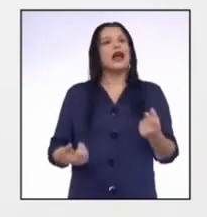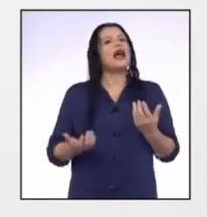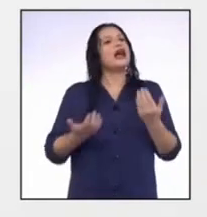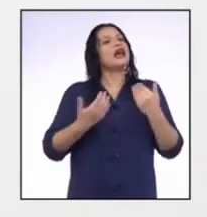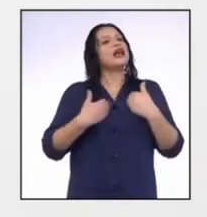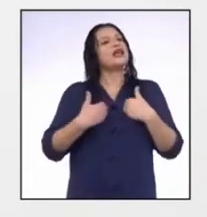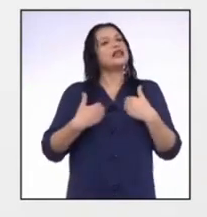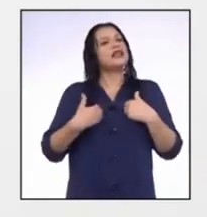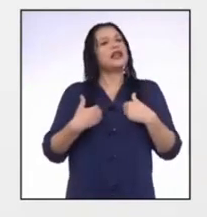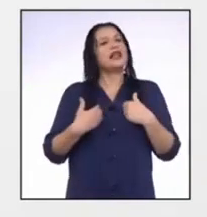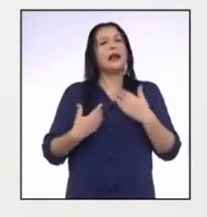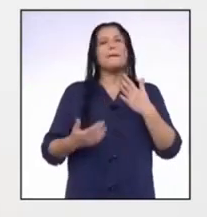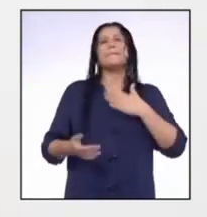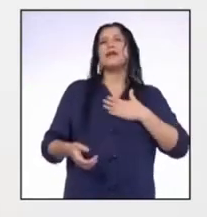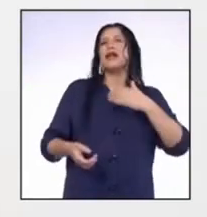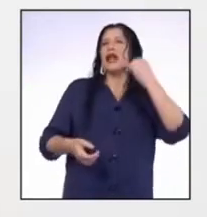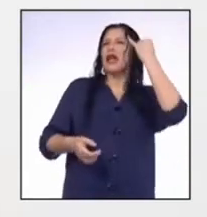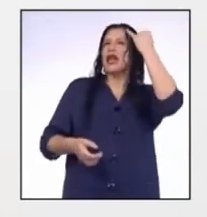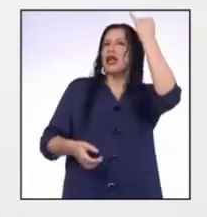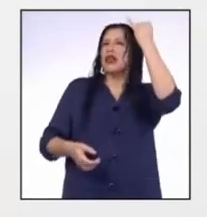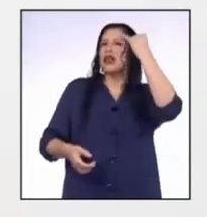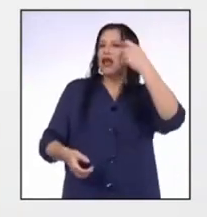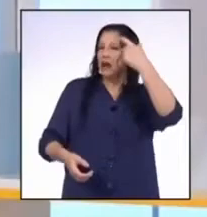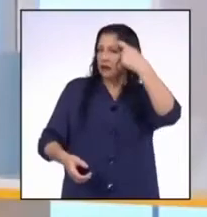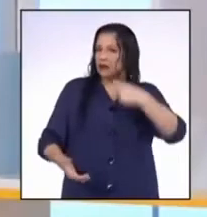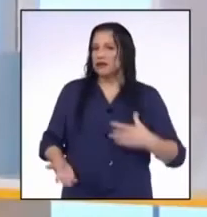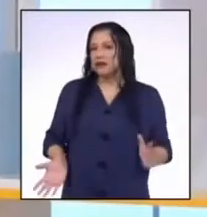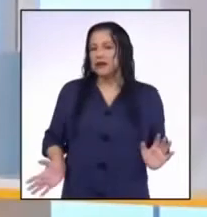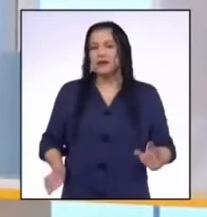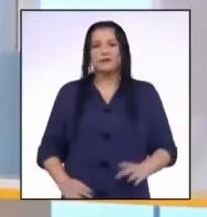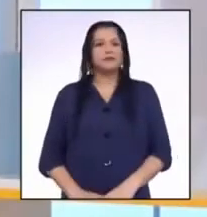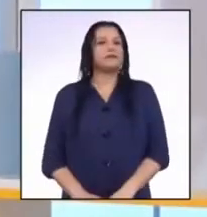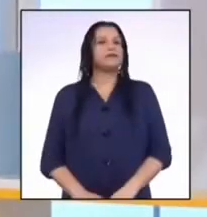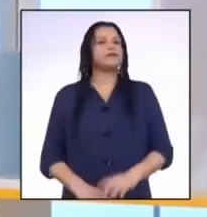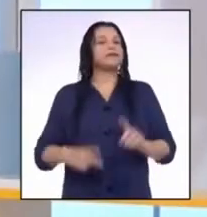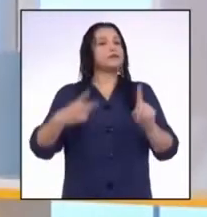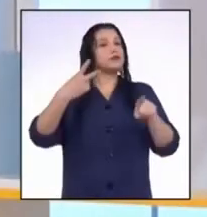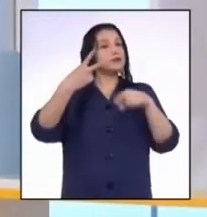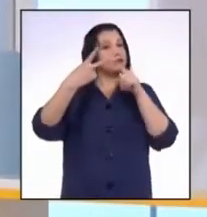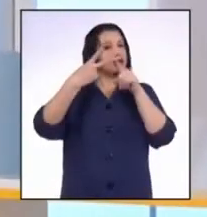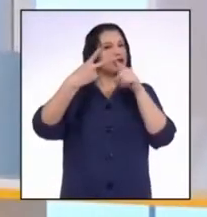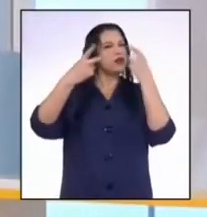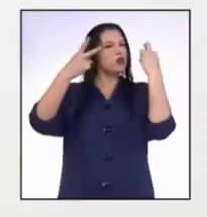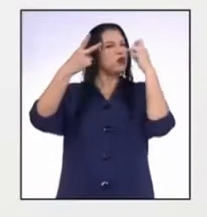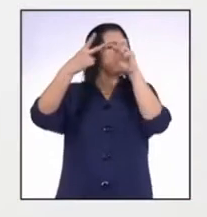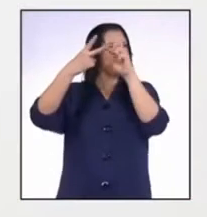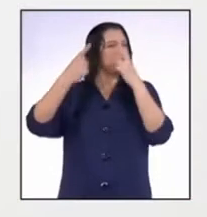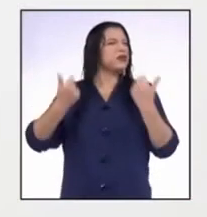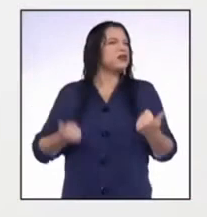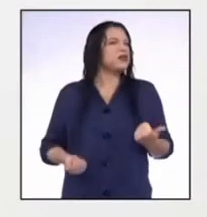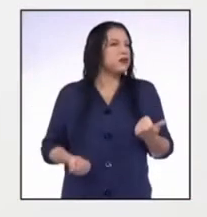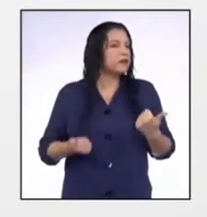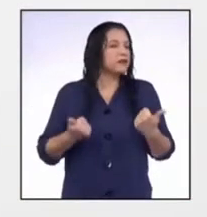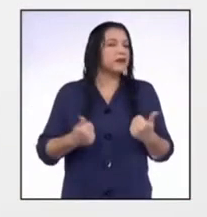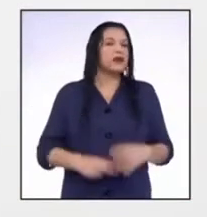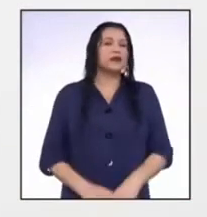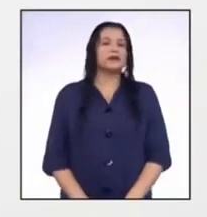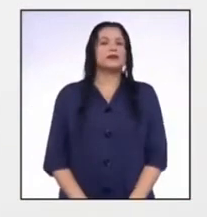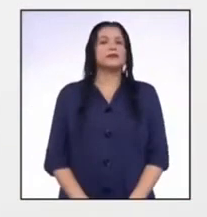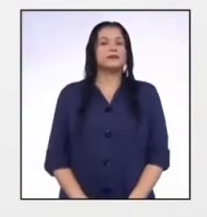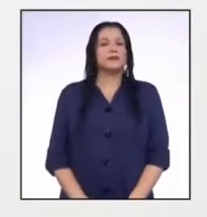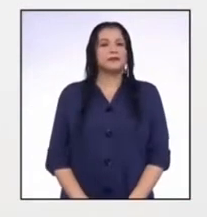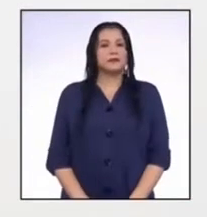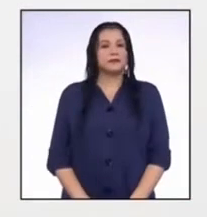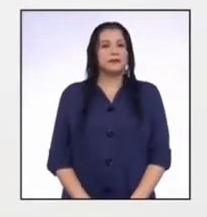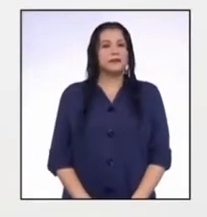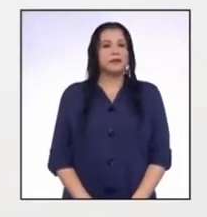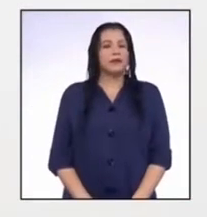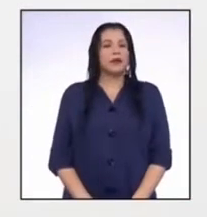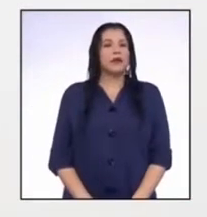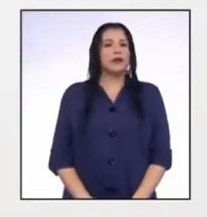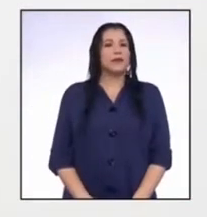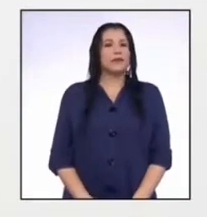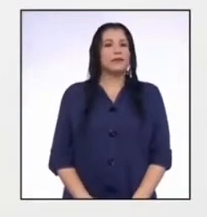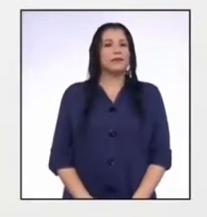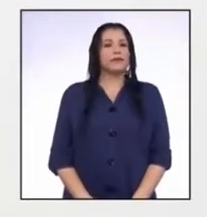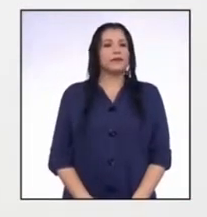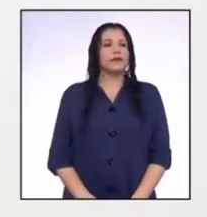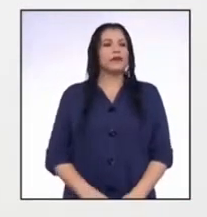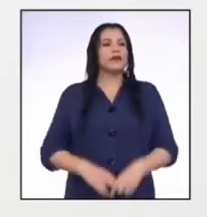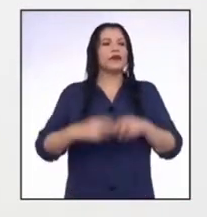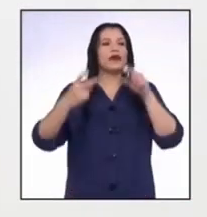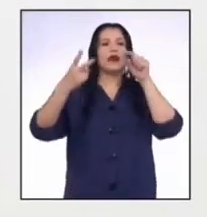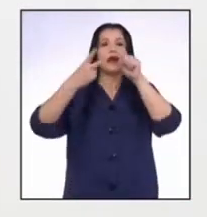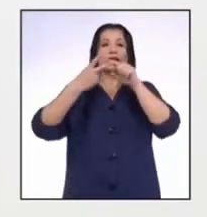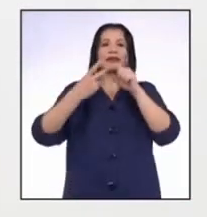el punto de vista personal del autor. ¿Y el segundo propósito? El segundo propósito de los ensayos